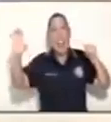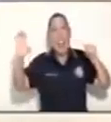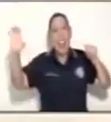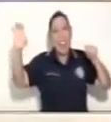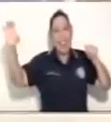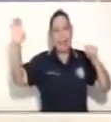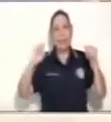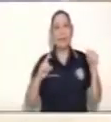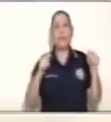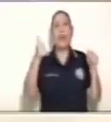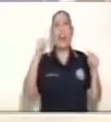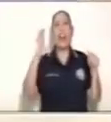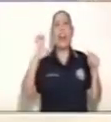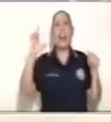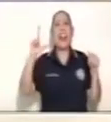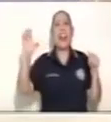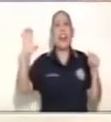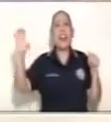ale,